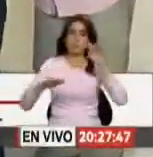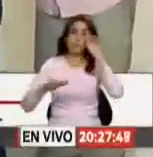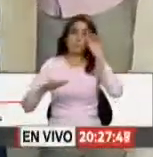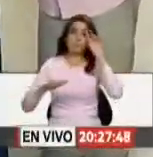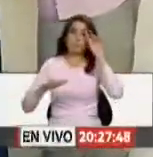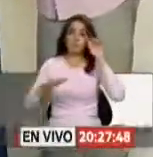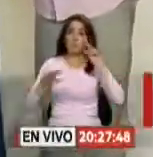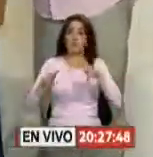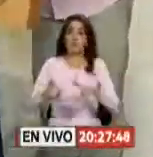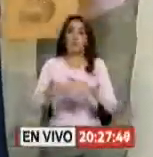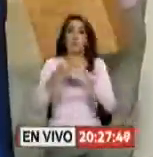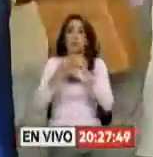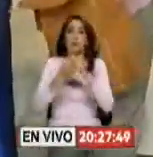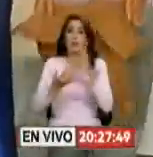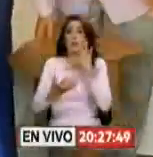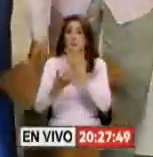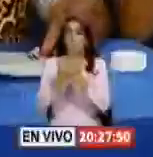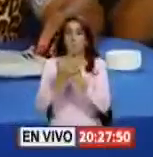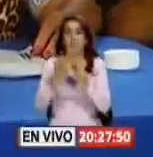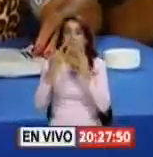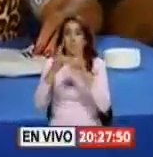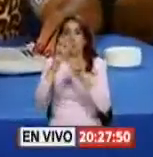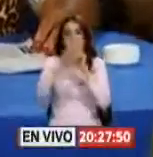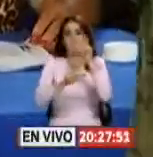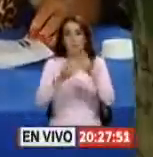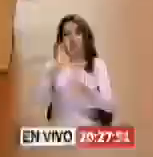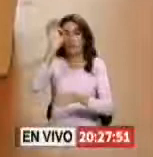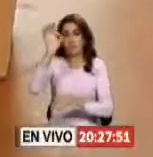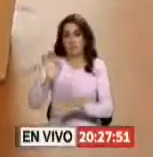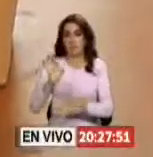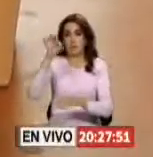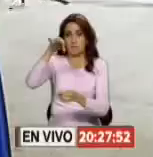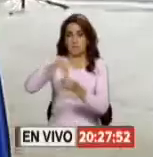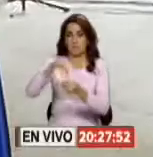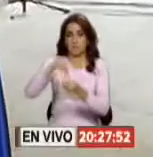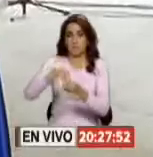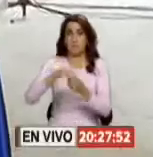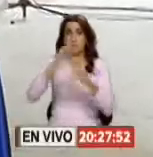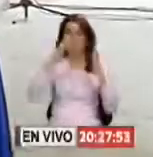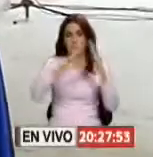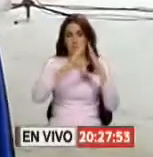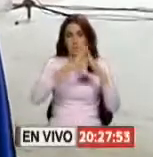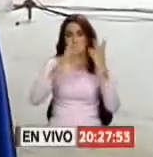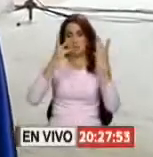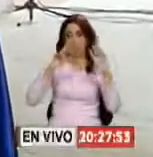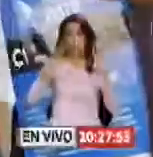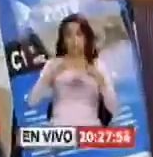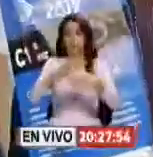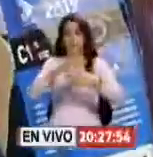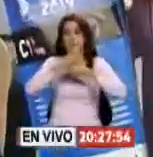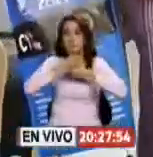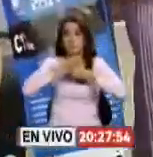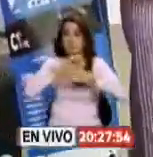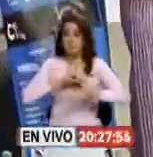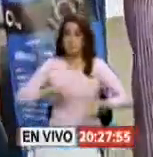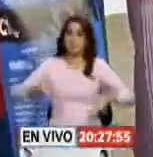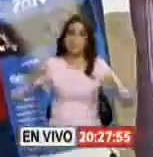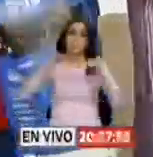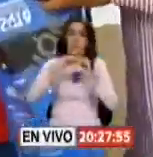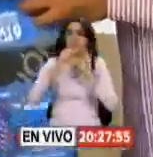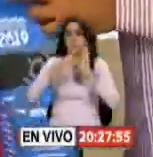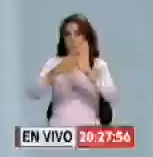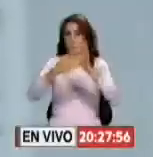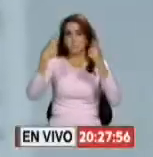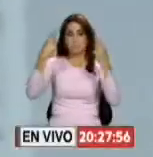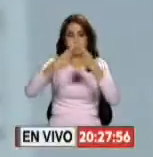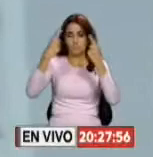listo para que voten las personas privadas de la libertad y que se cumpla el sufragio en casa. Se garantizará la seguridad en las provincias en las que pudieran presentarse